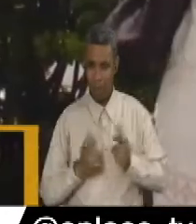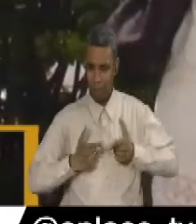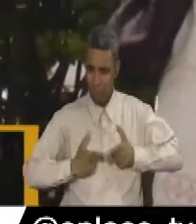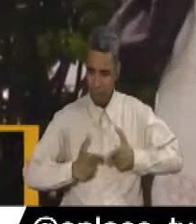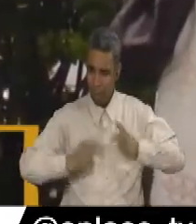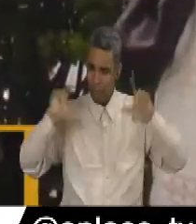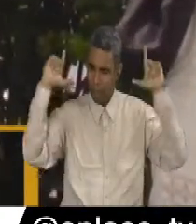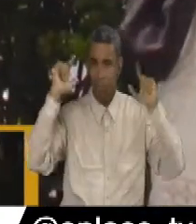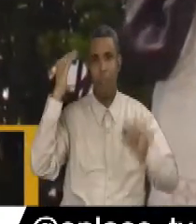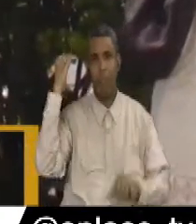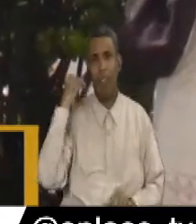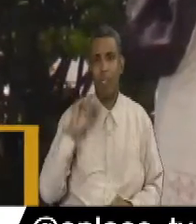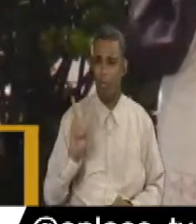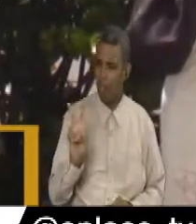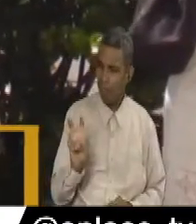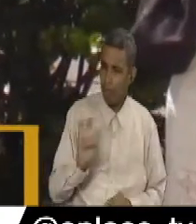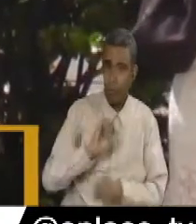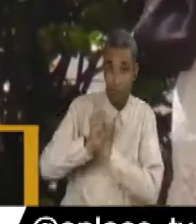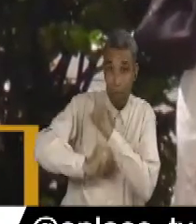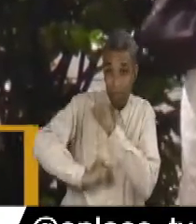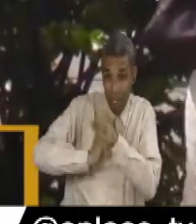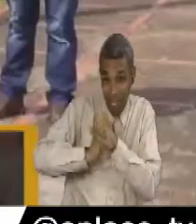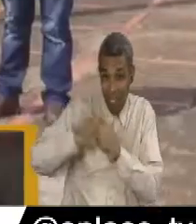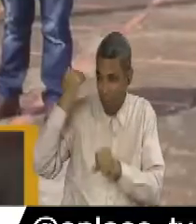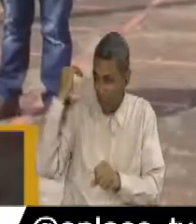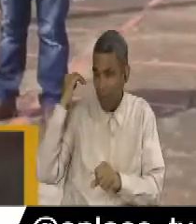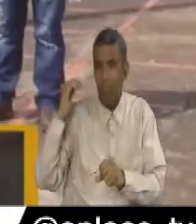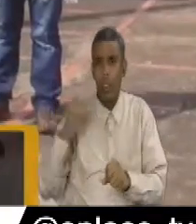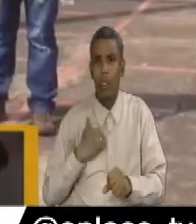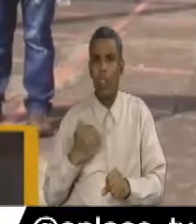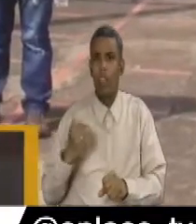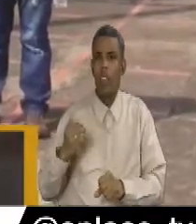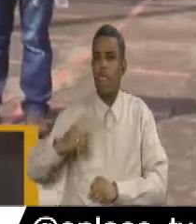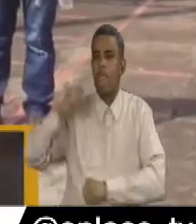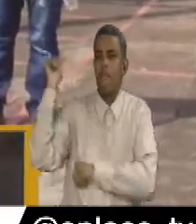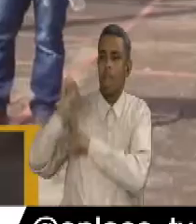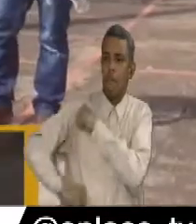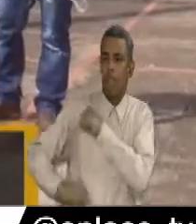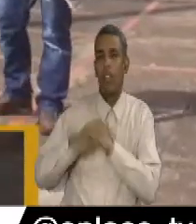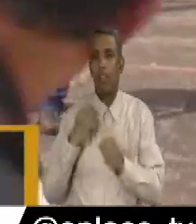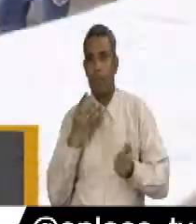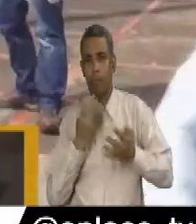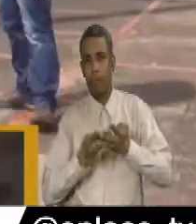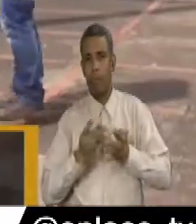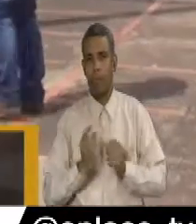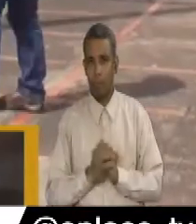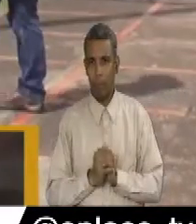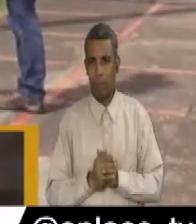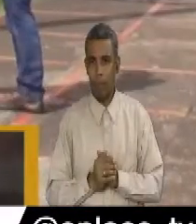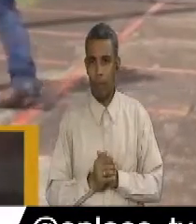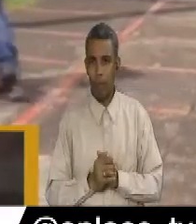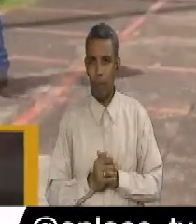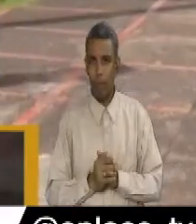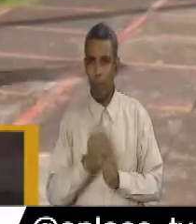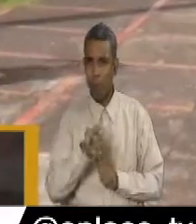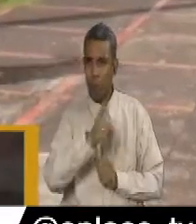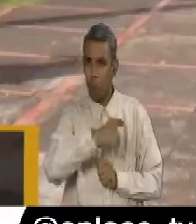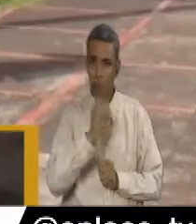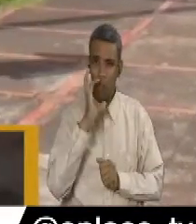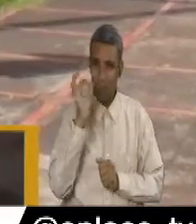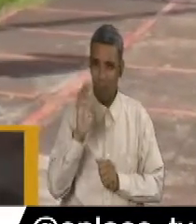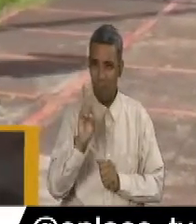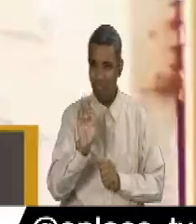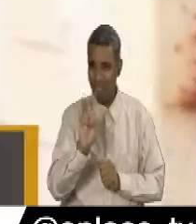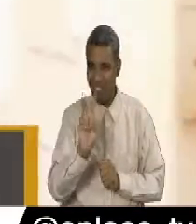hace 7 años no la tenía, cuando fue sindicado de ser el actor intelectual de la muerte de David Núñez Cala,